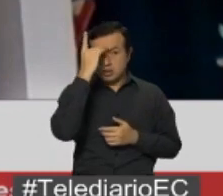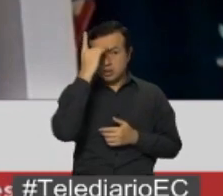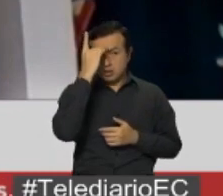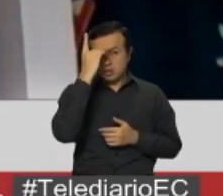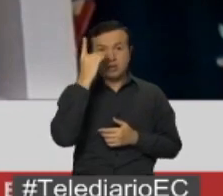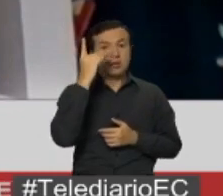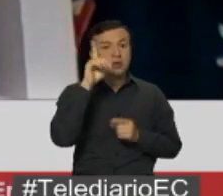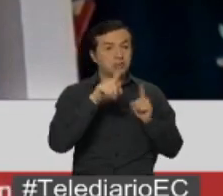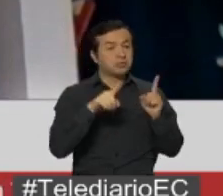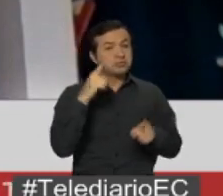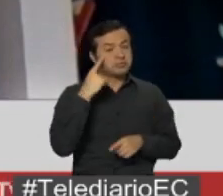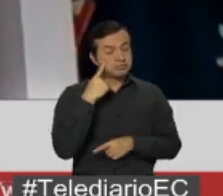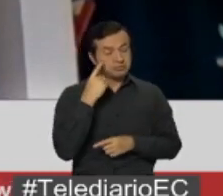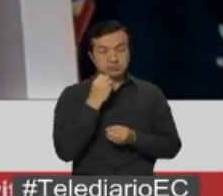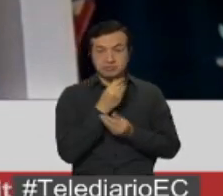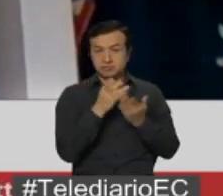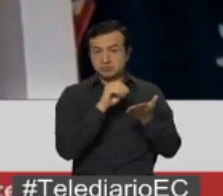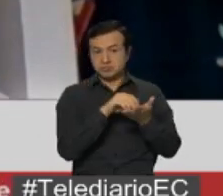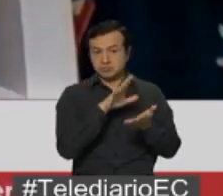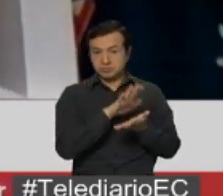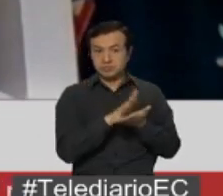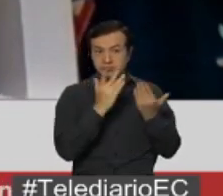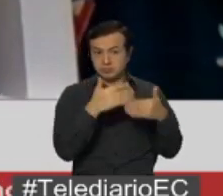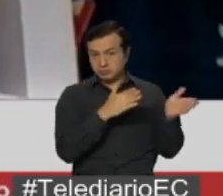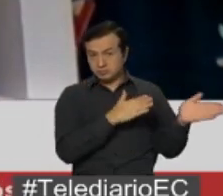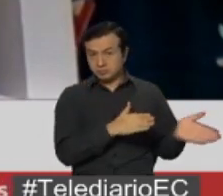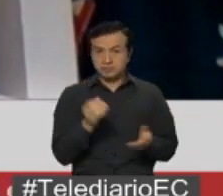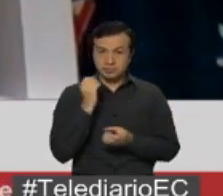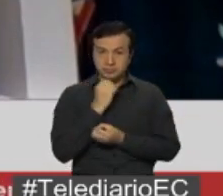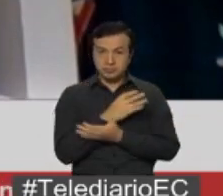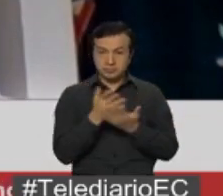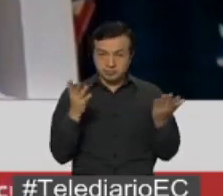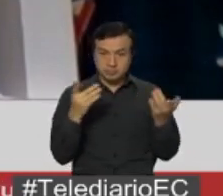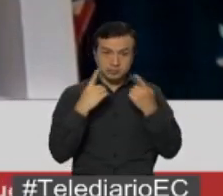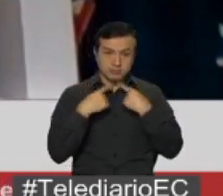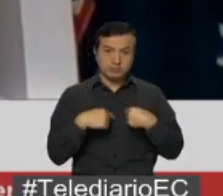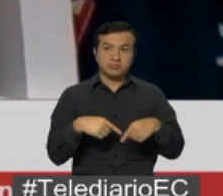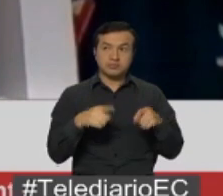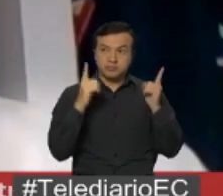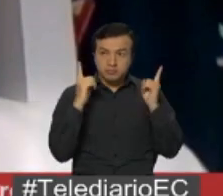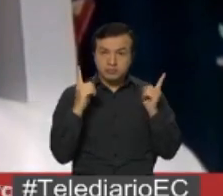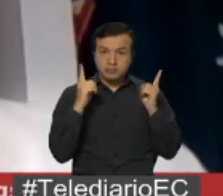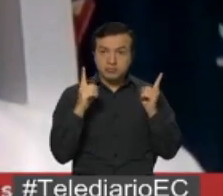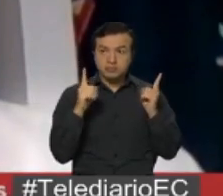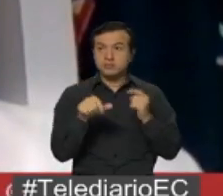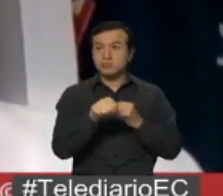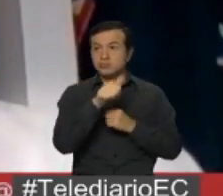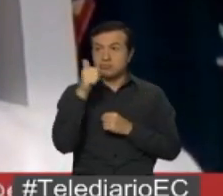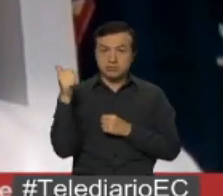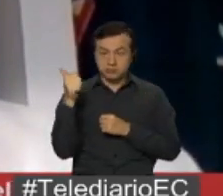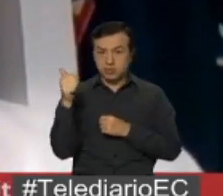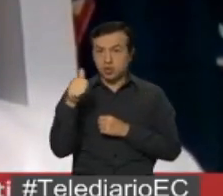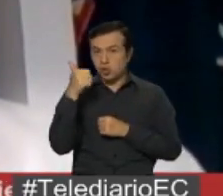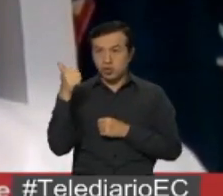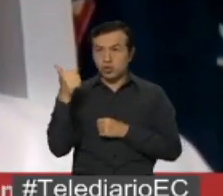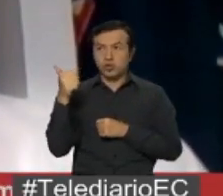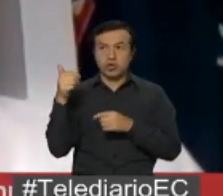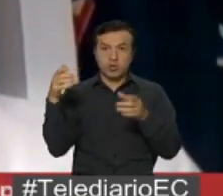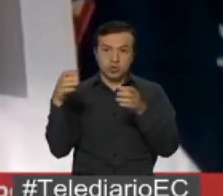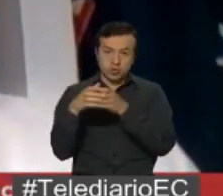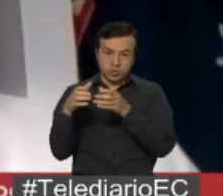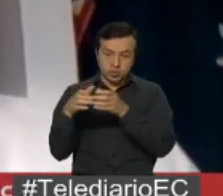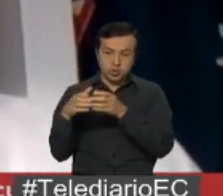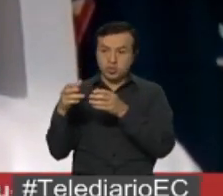números muy interesantes de aplicación de la norma puede compartir nuestra favor el sector no financiero de la economía popular y solidaria